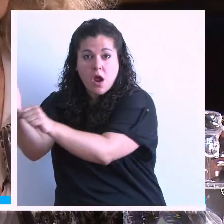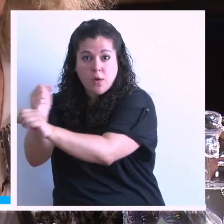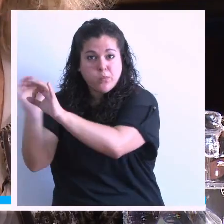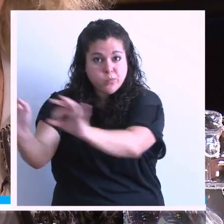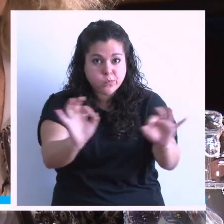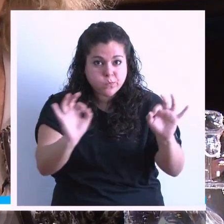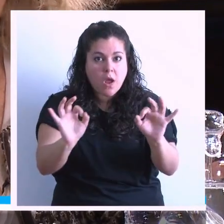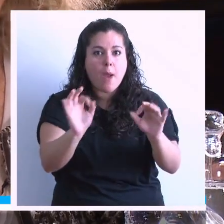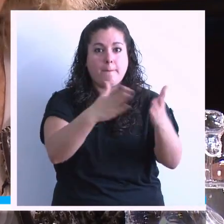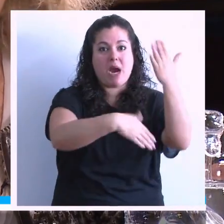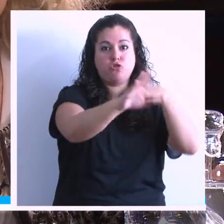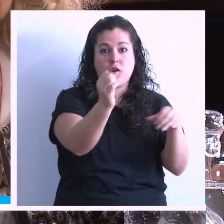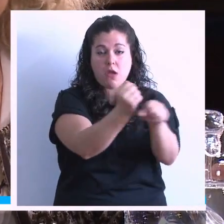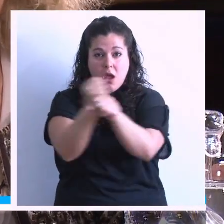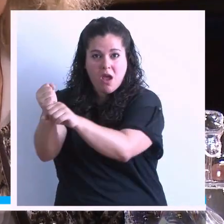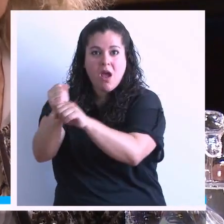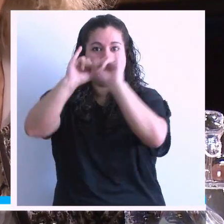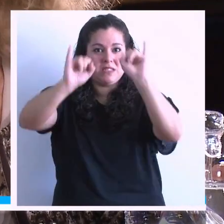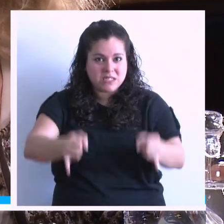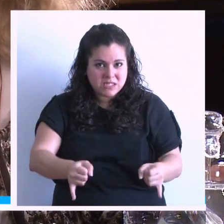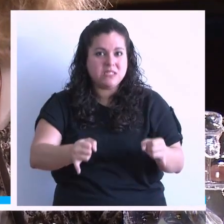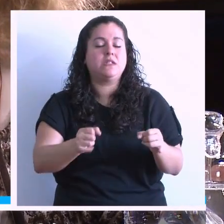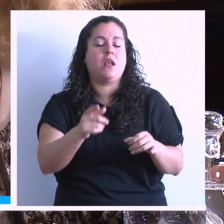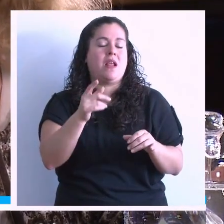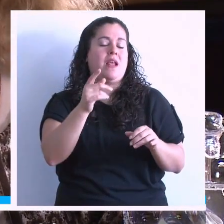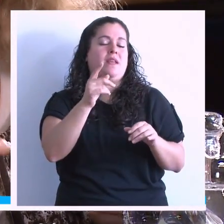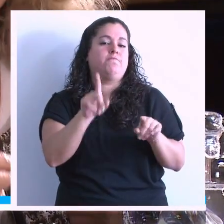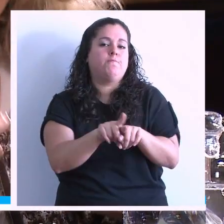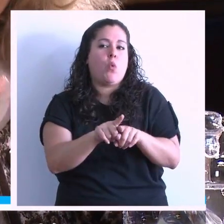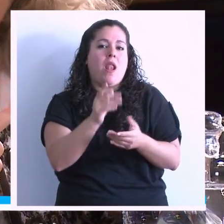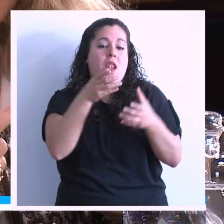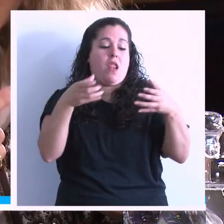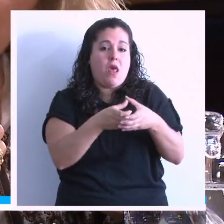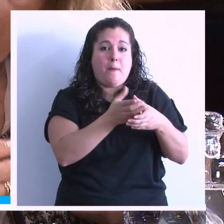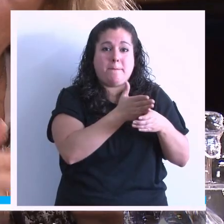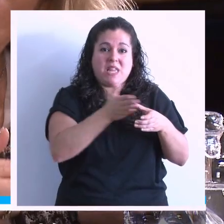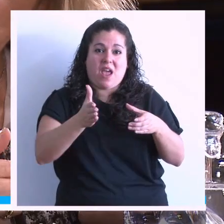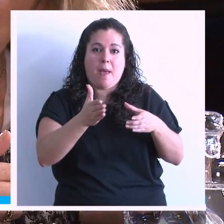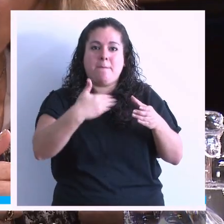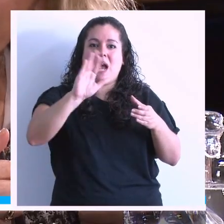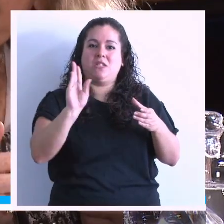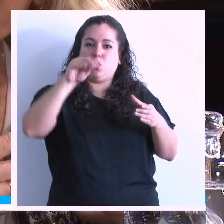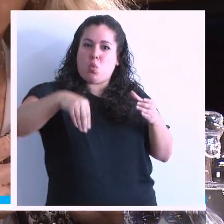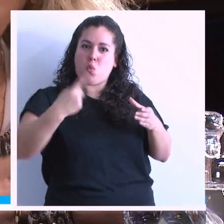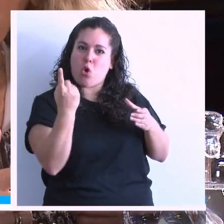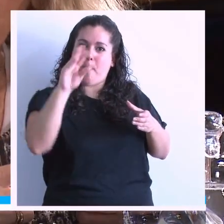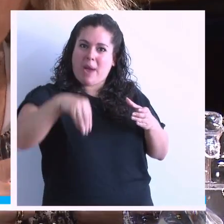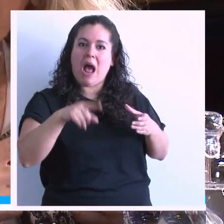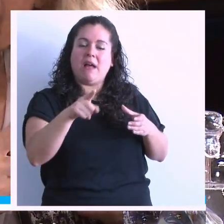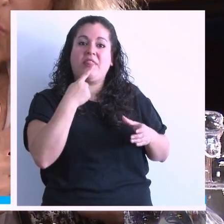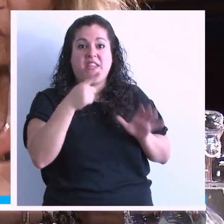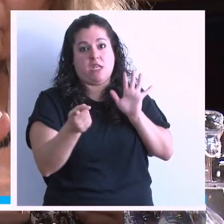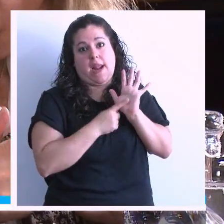y en realidad después que pasan por las comisiones yo diría que el 75% de los diputados ya han tenido la oportunidad de